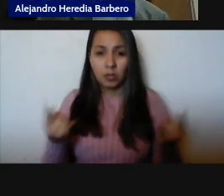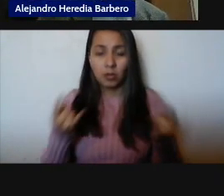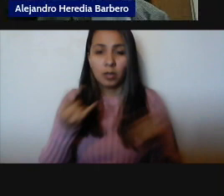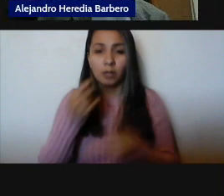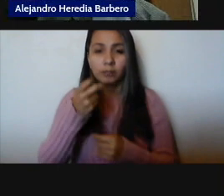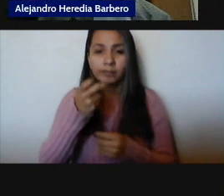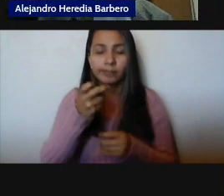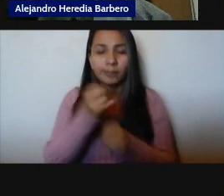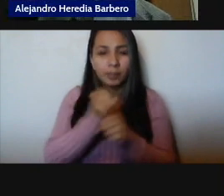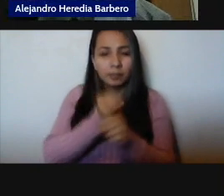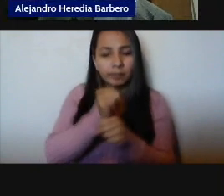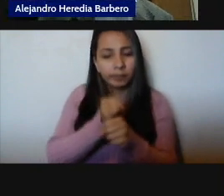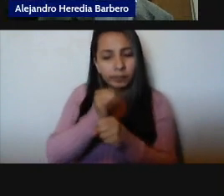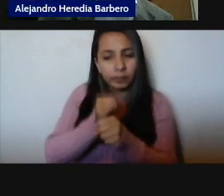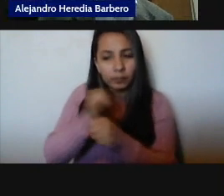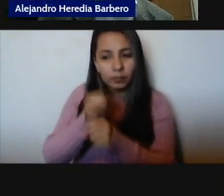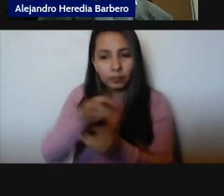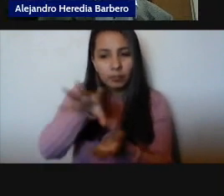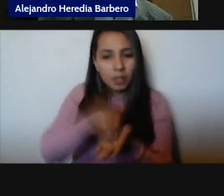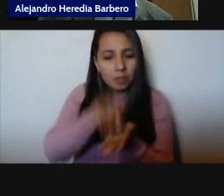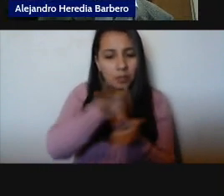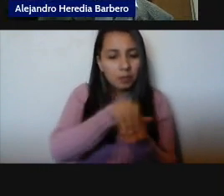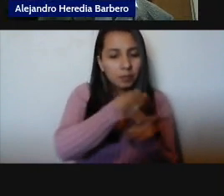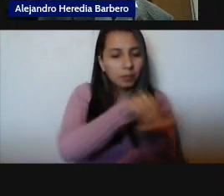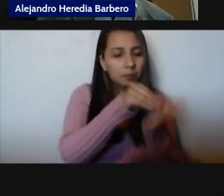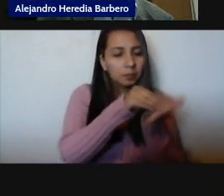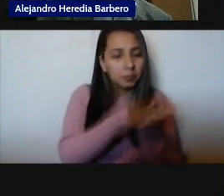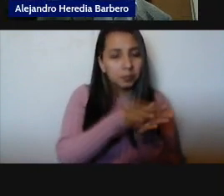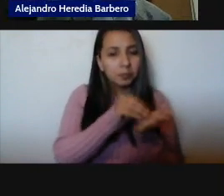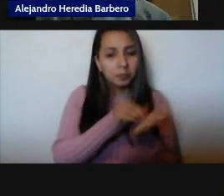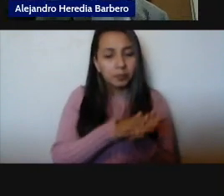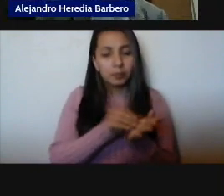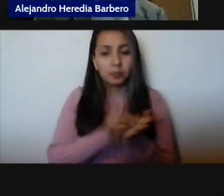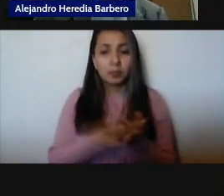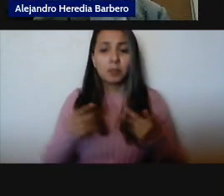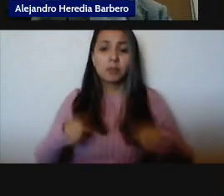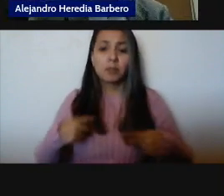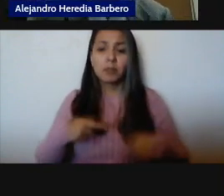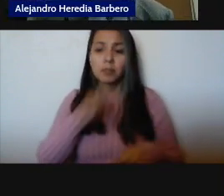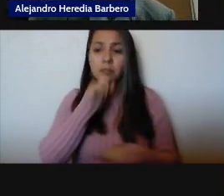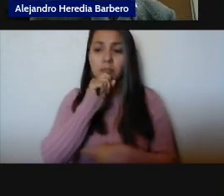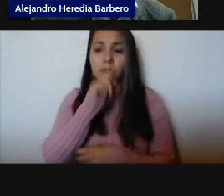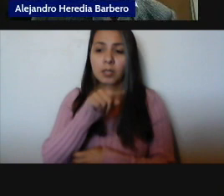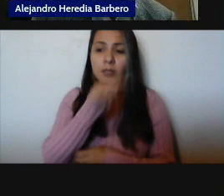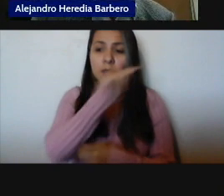intentar recabar todos estos datos que otros investigadores, que otras investigadoras